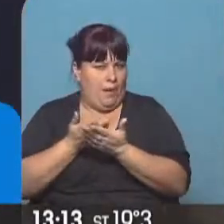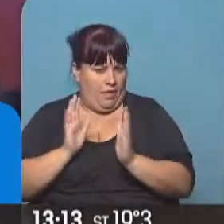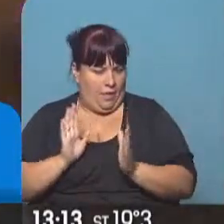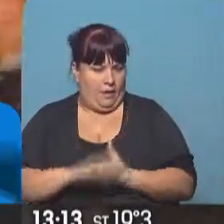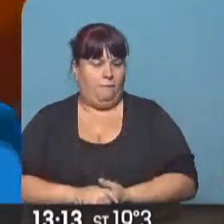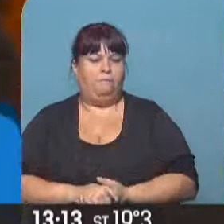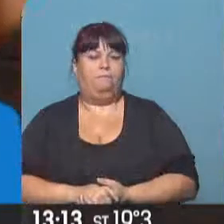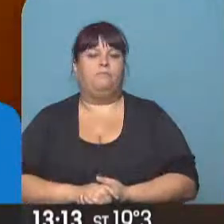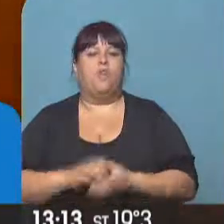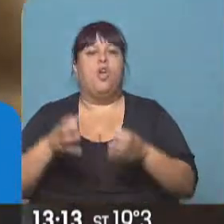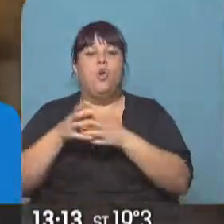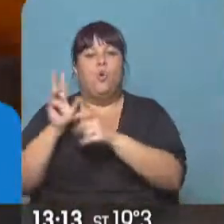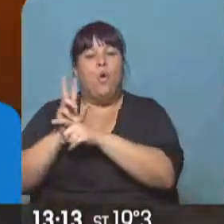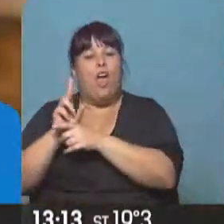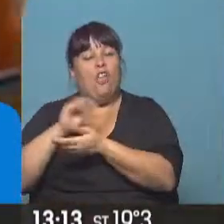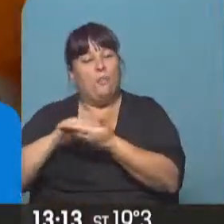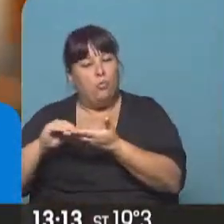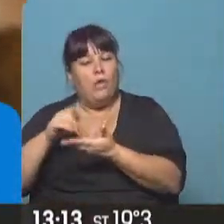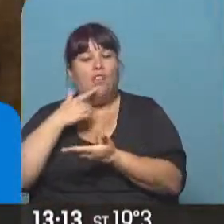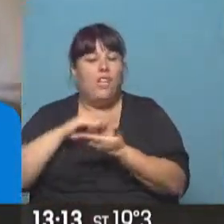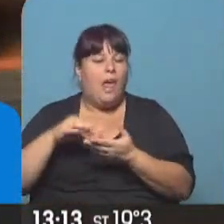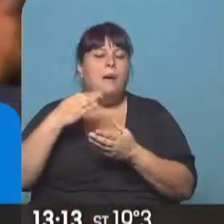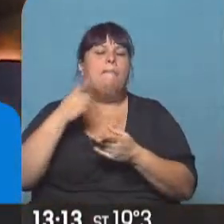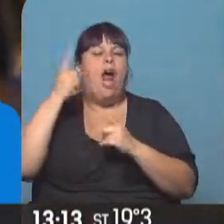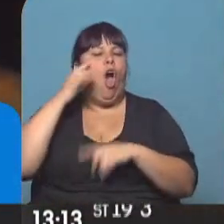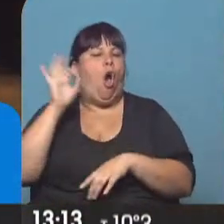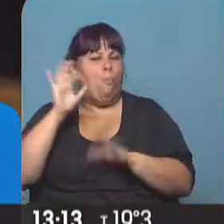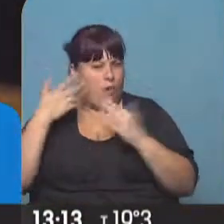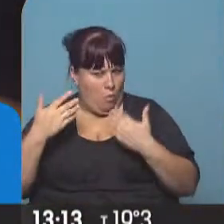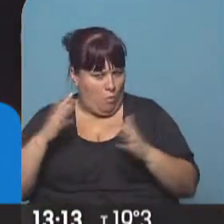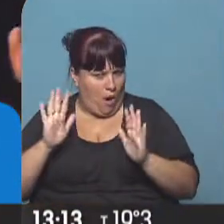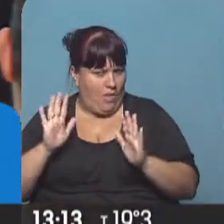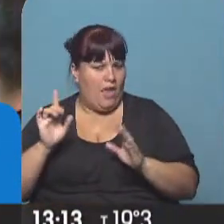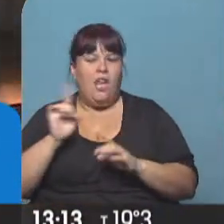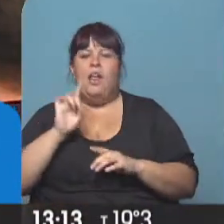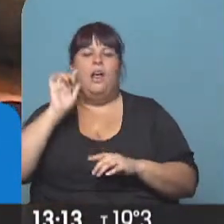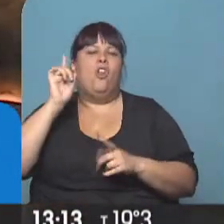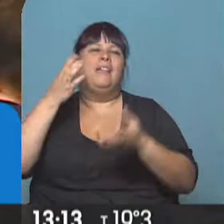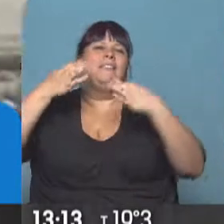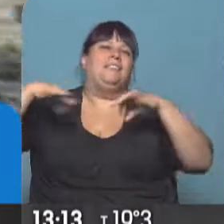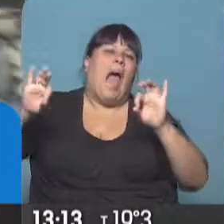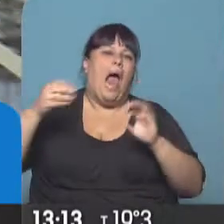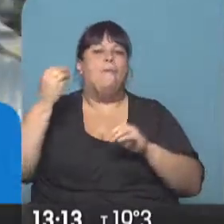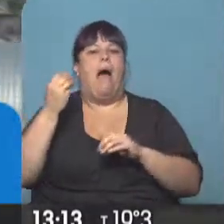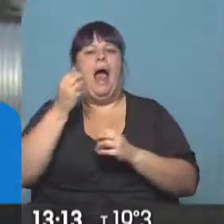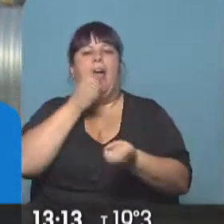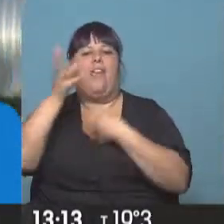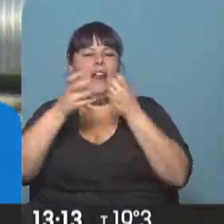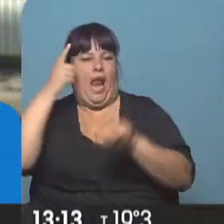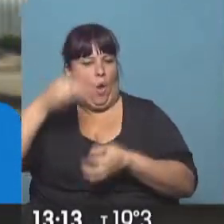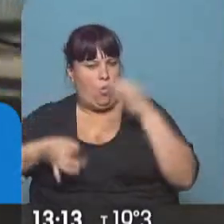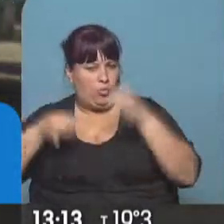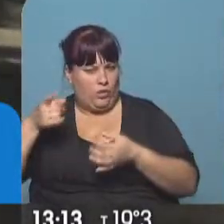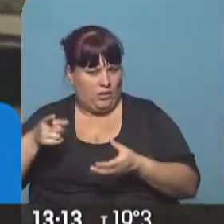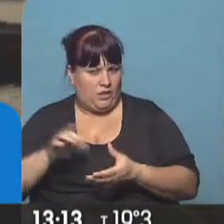planteando, que los fueros de los legisladores sirven para emitir sus opiniones y que no los excusan de tener que rendir cuenta ante la